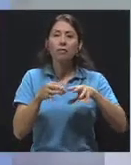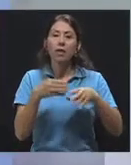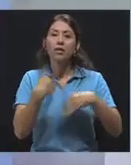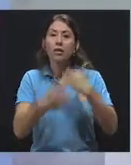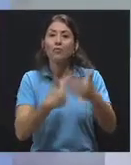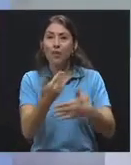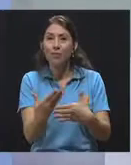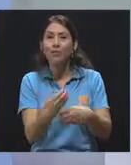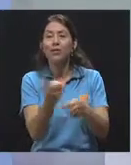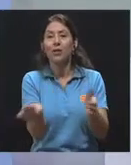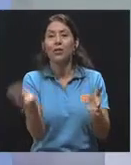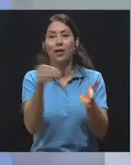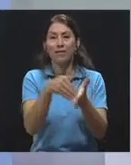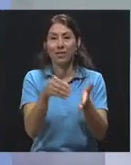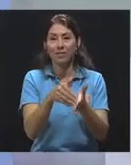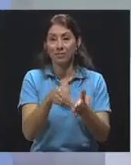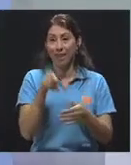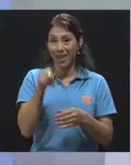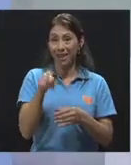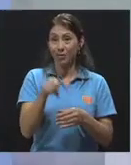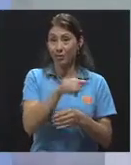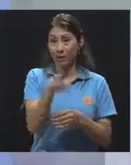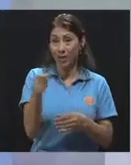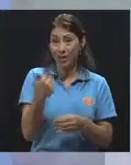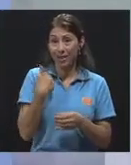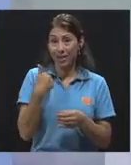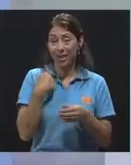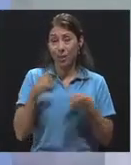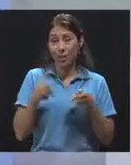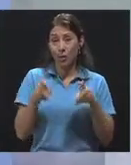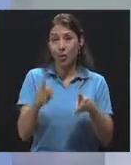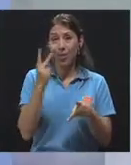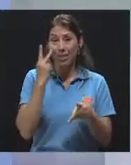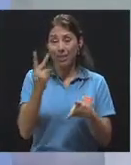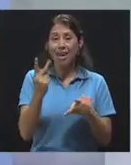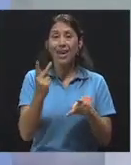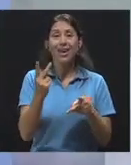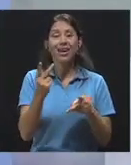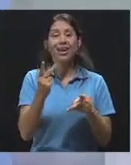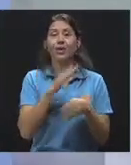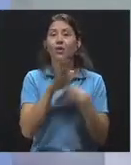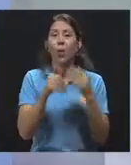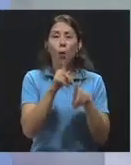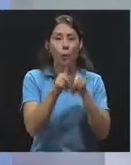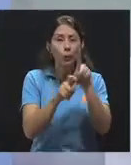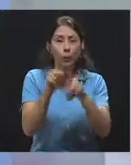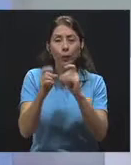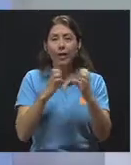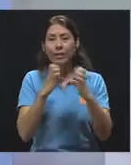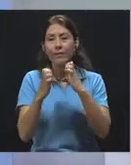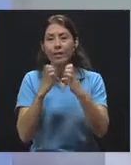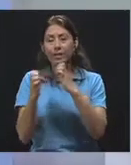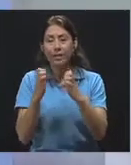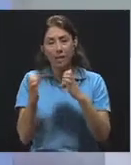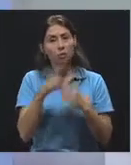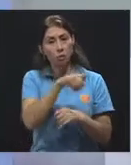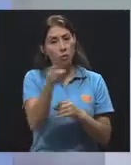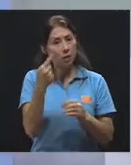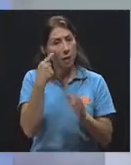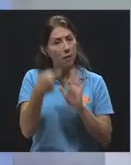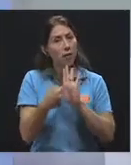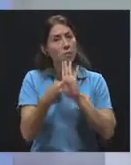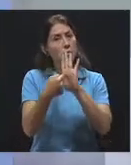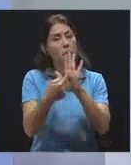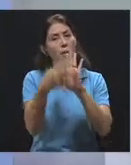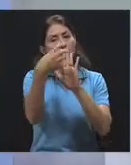ver con estas entrevistas que ustedes van a tener ahora la oportunidad de ver, el público, ¿verdad? De en qué consistió cada